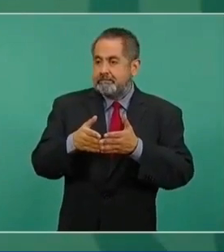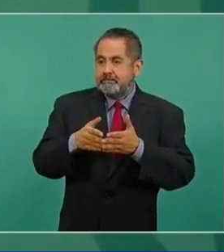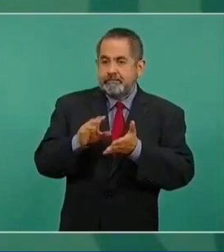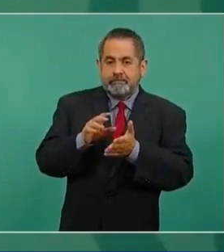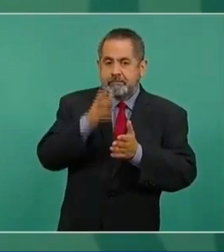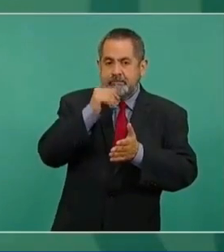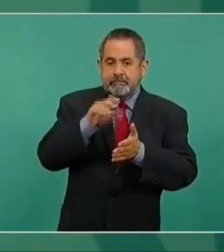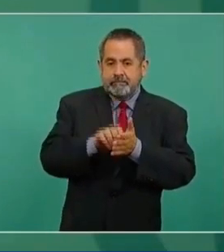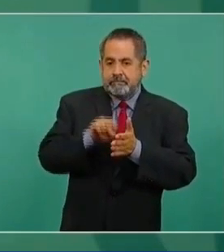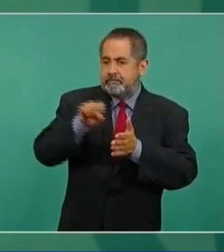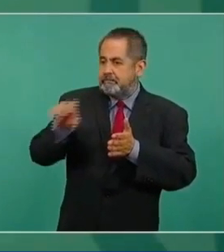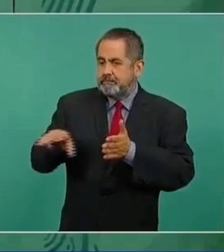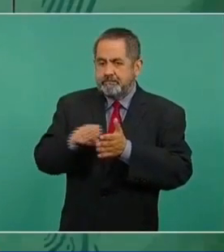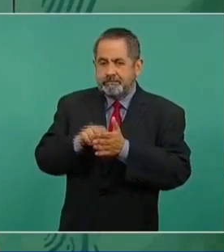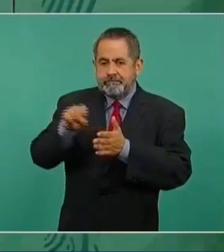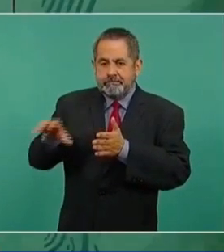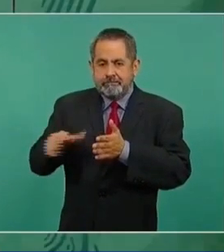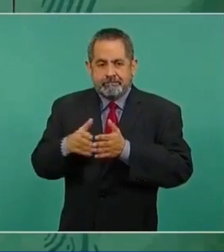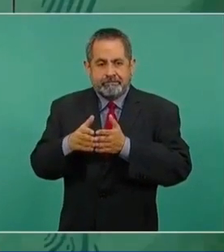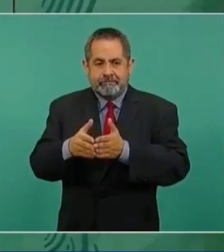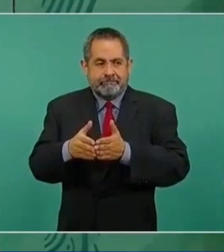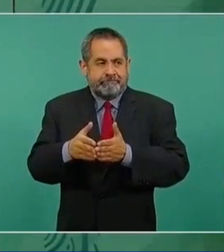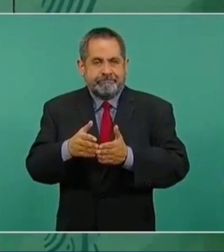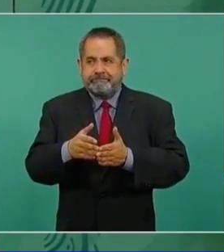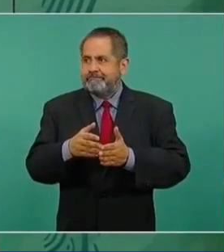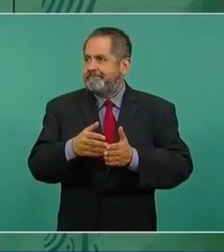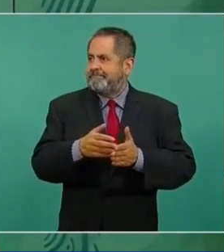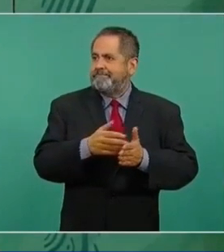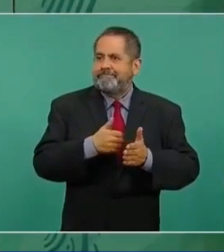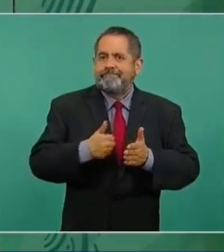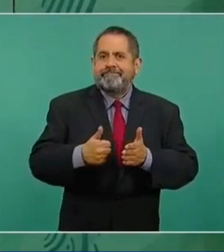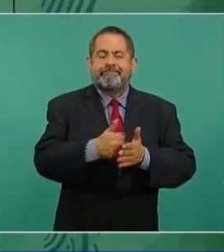cargados de combustible, los buquetanques,